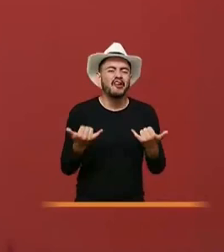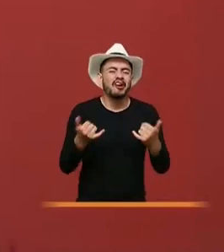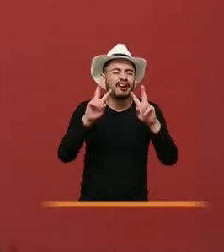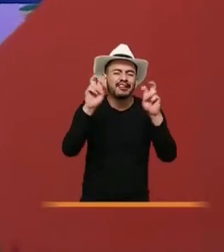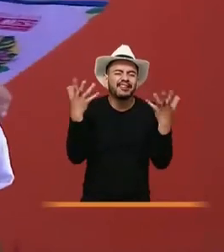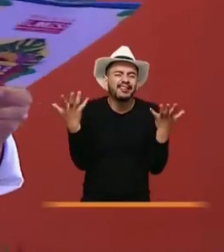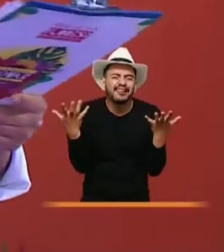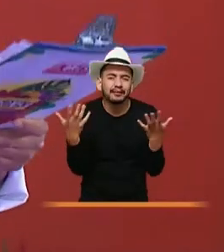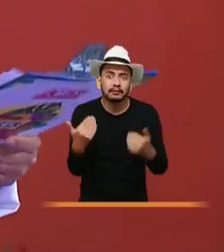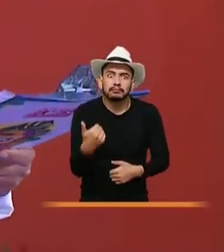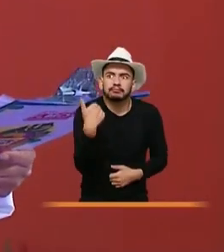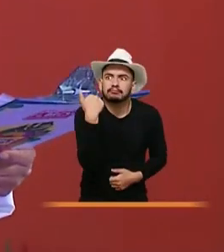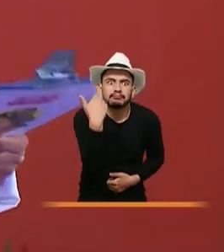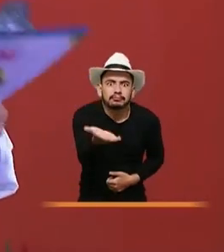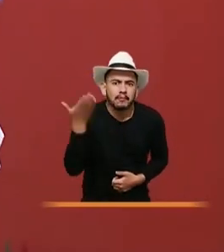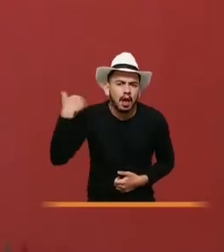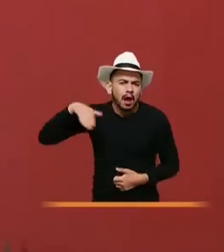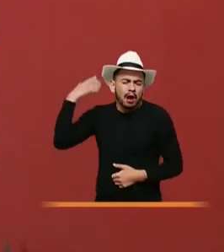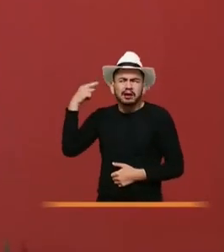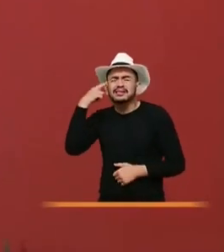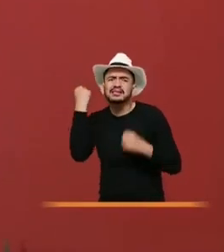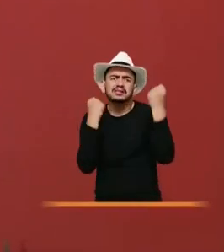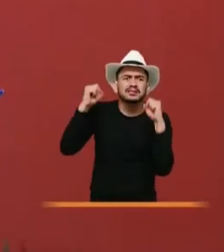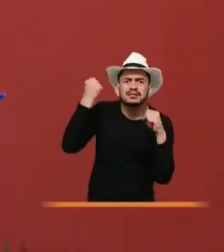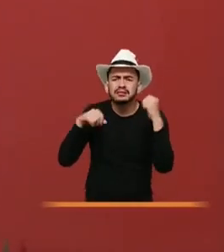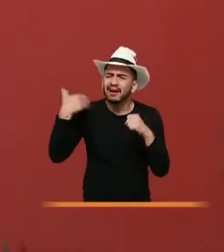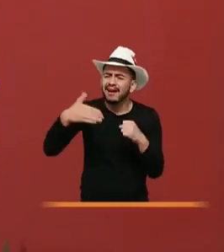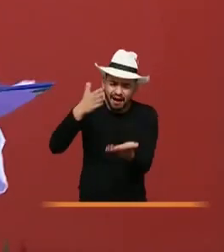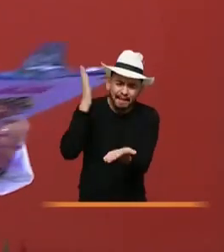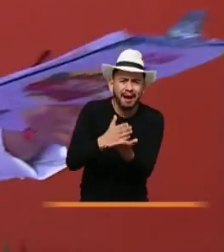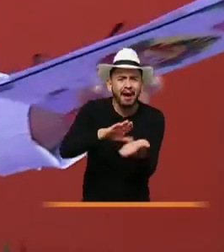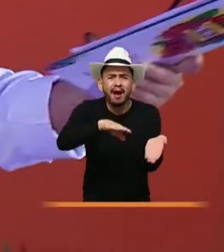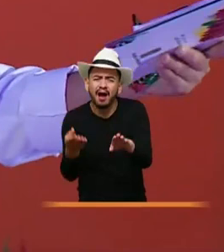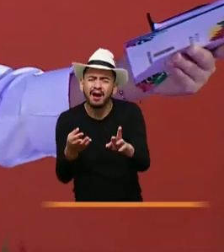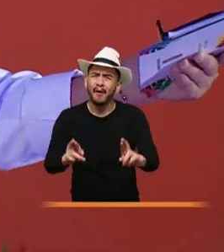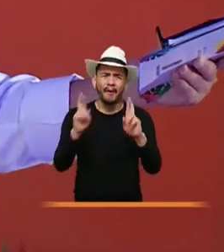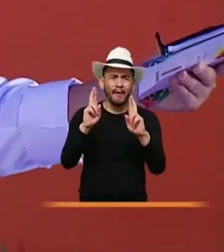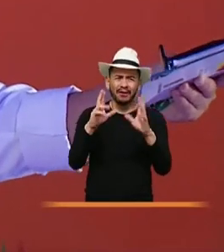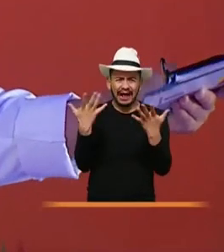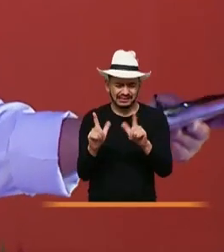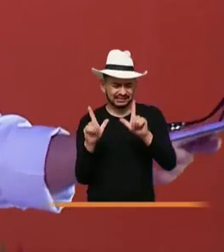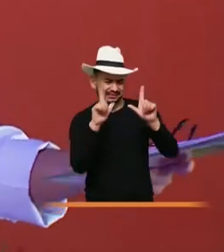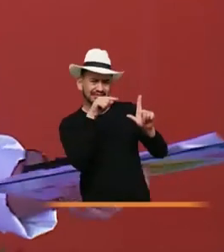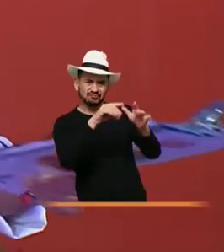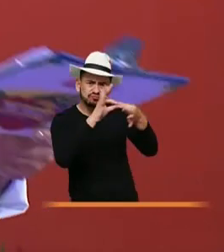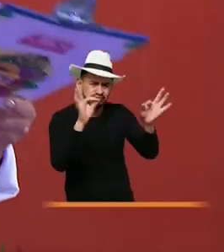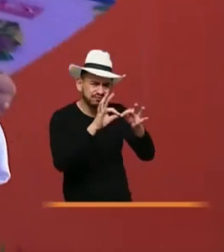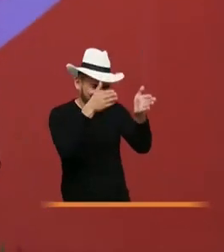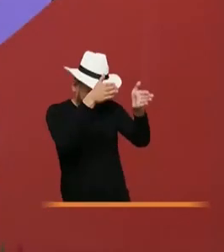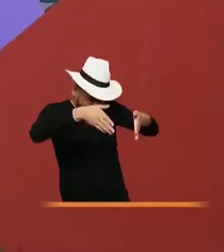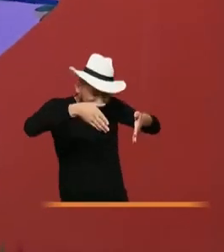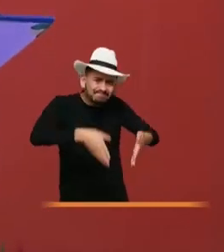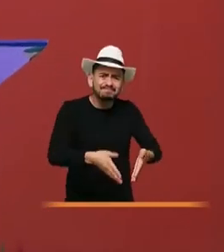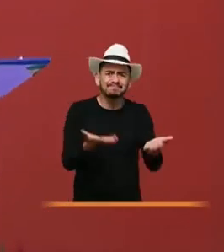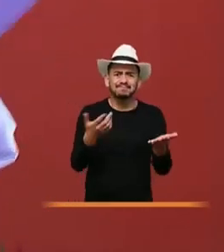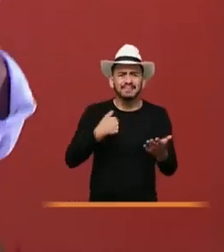el día de mi muerte quiero en mi tumba este letrero voy de viaje al infinito a cantarle